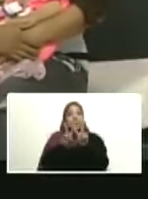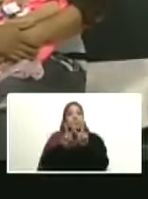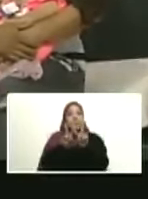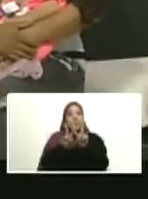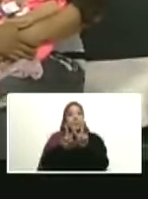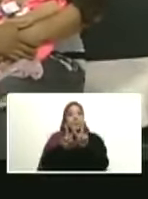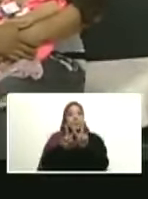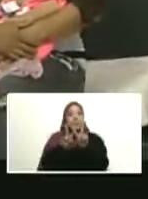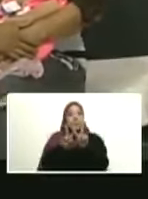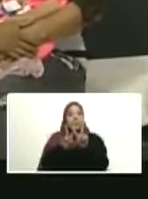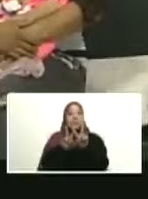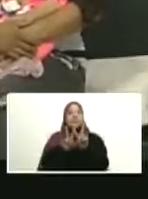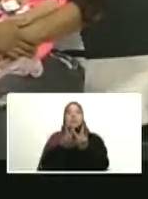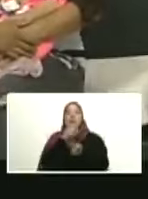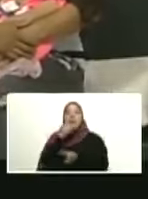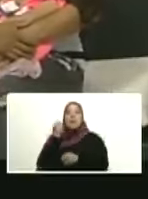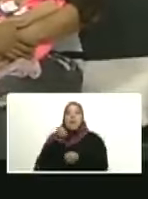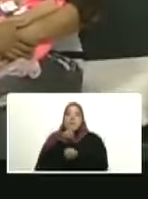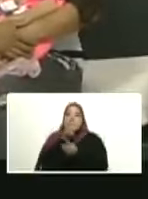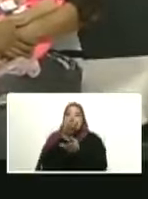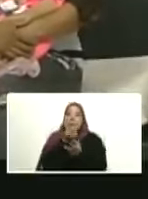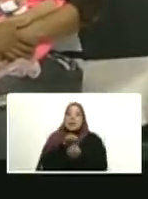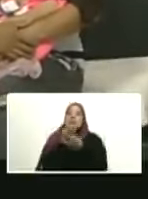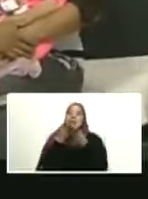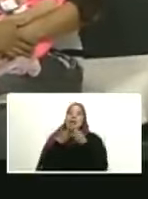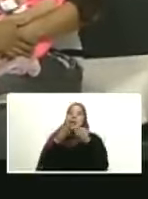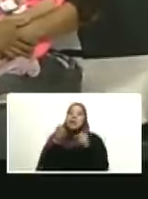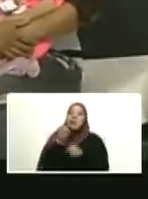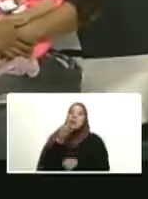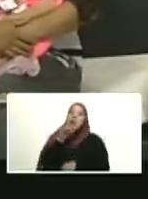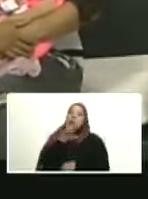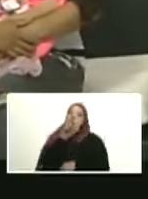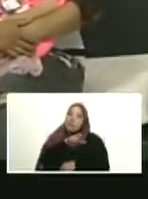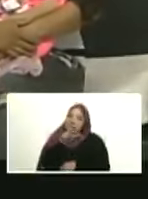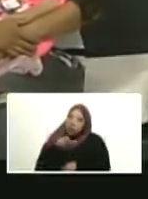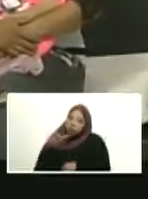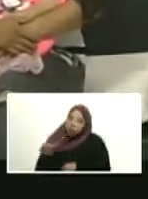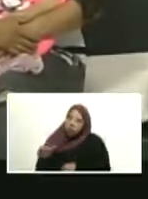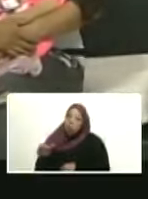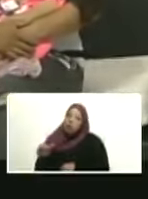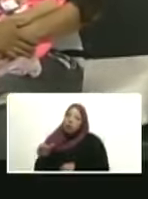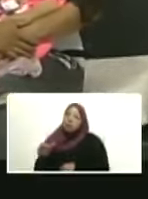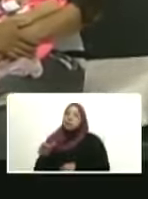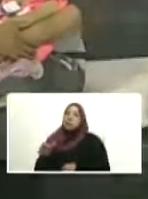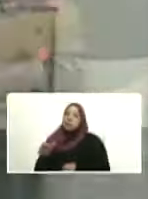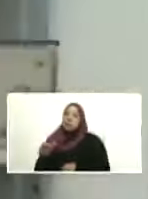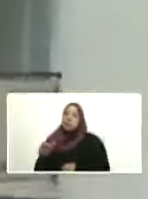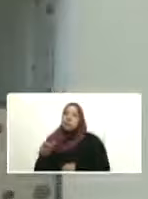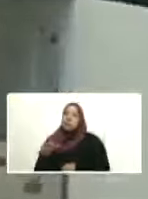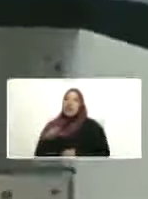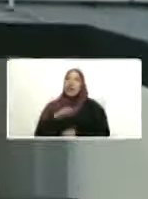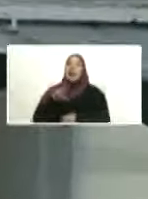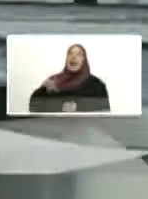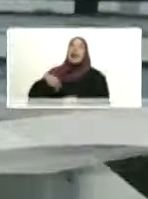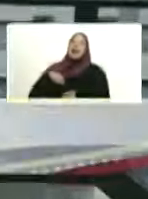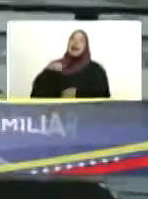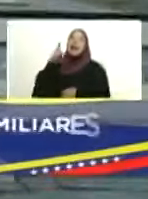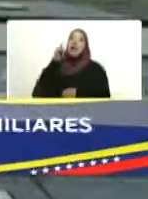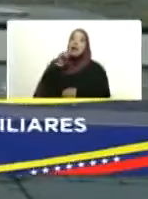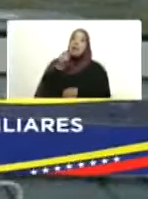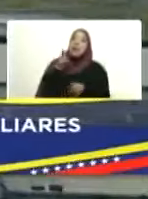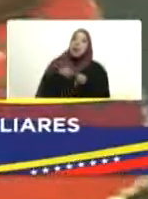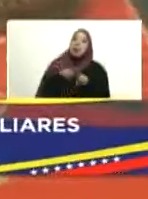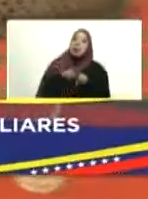Queremos darle un mensaje a todas esas personas que, como yo, como nosotros, están esperando